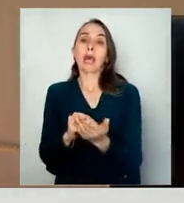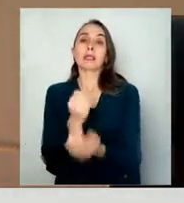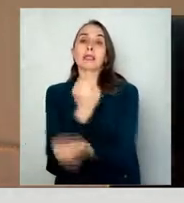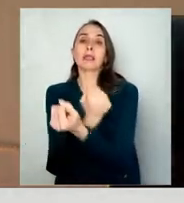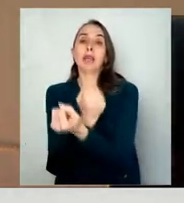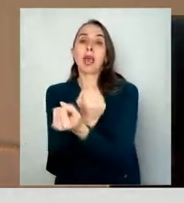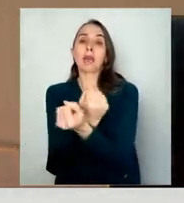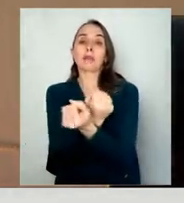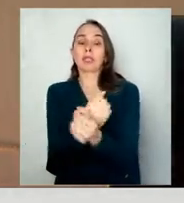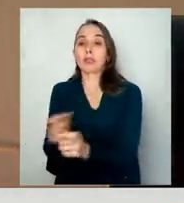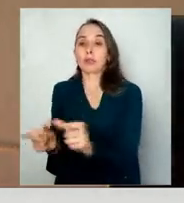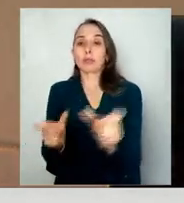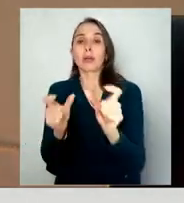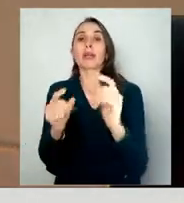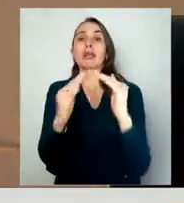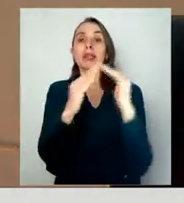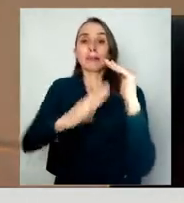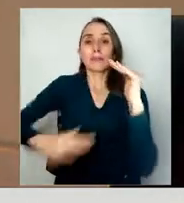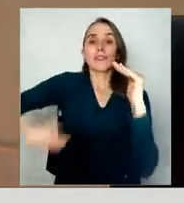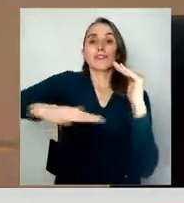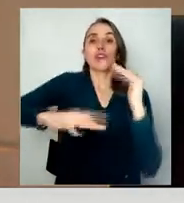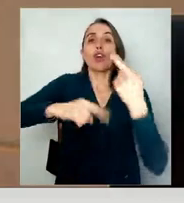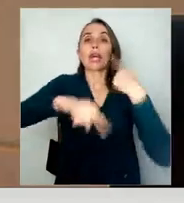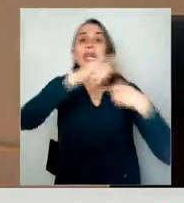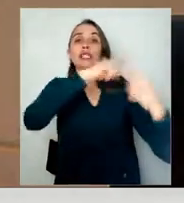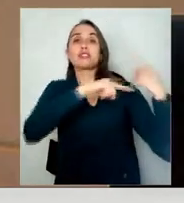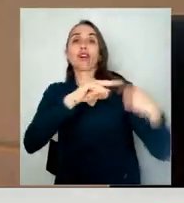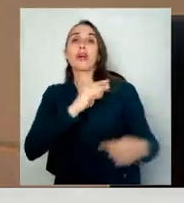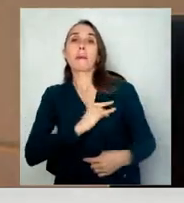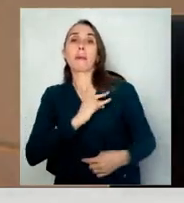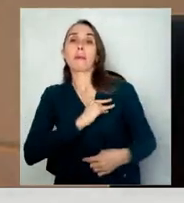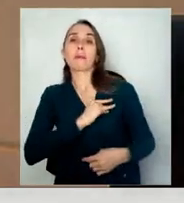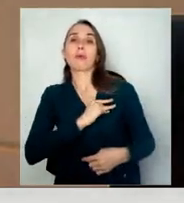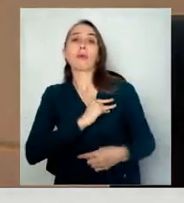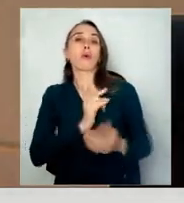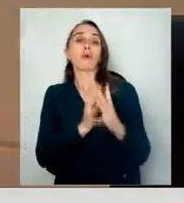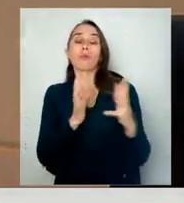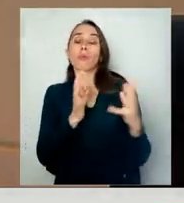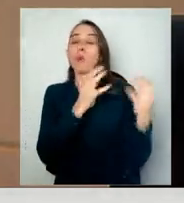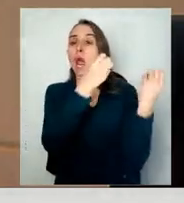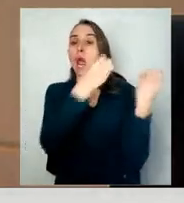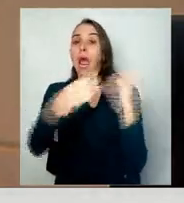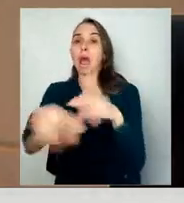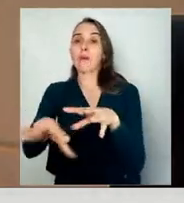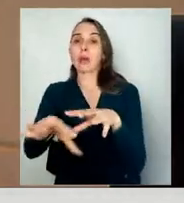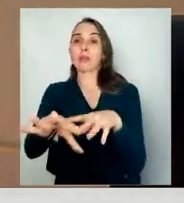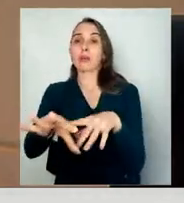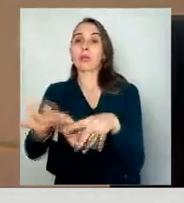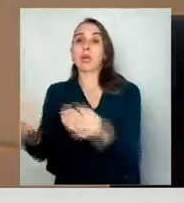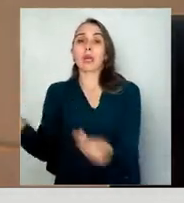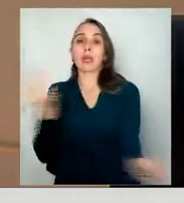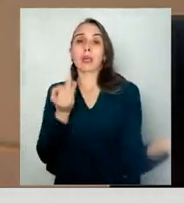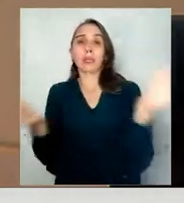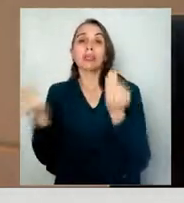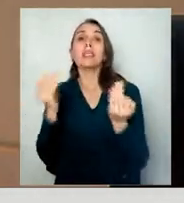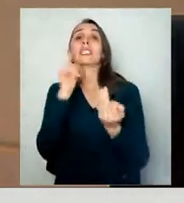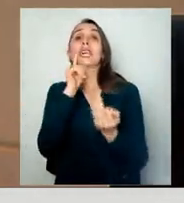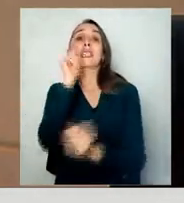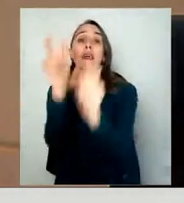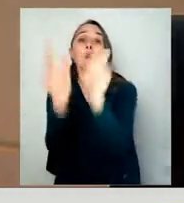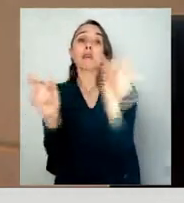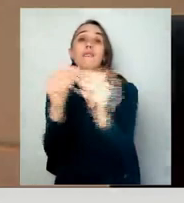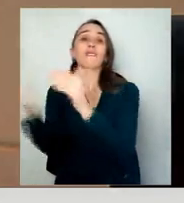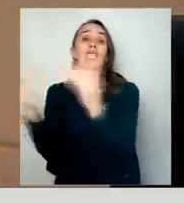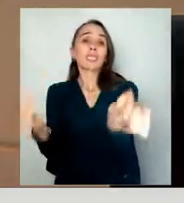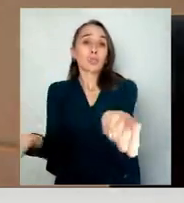casco histórico de maipú que lamentablemente está muy abandonado porque eso es lo que nos dicen los vecinos También queremos saber